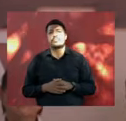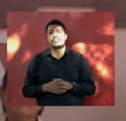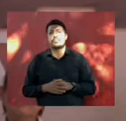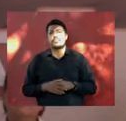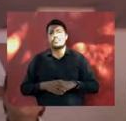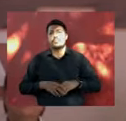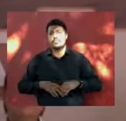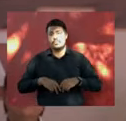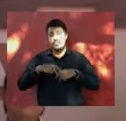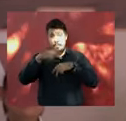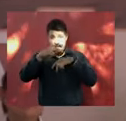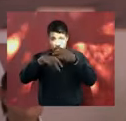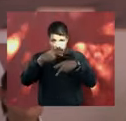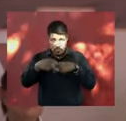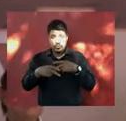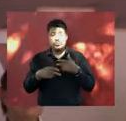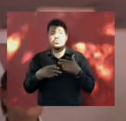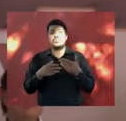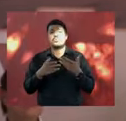¡Vamos!